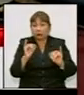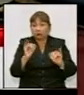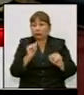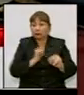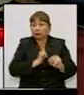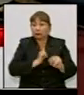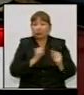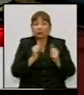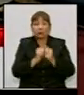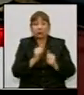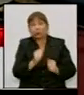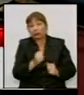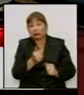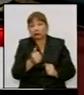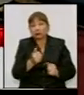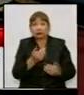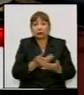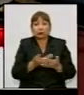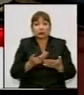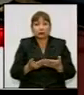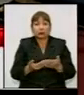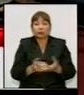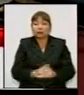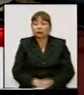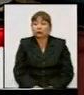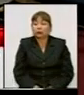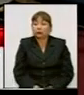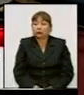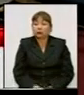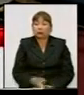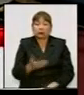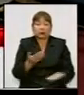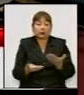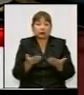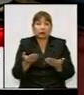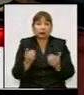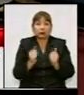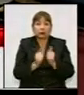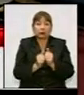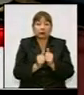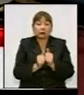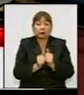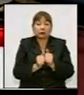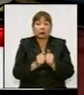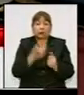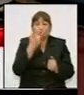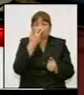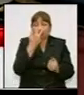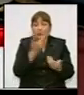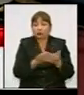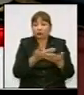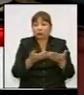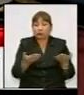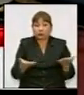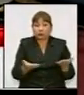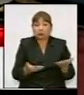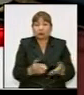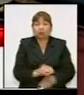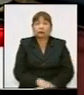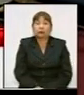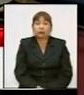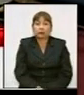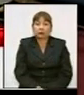interdependientes unas con otras. Asimismo, incluyen el Internet y otros procesos que se ven también aquí en este paso. La siguiente, por